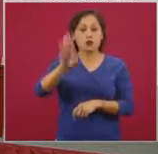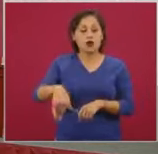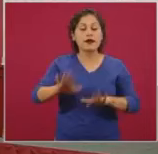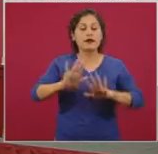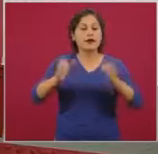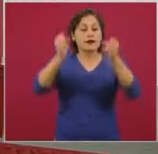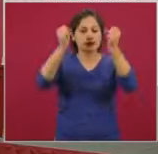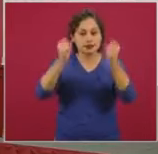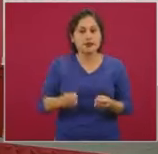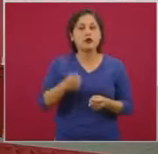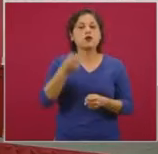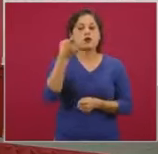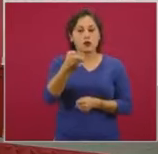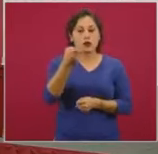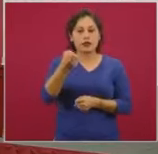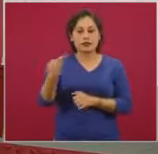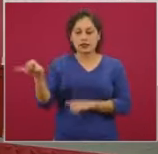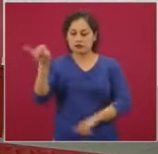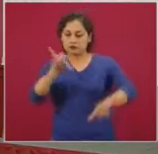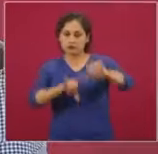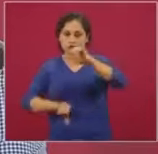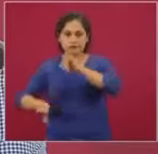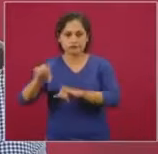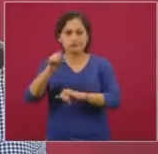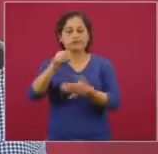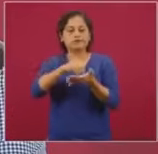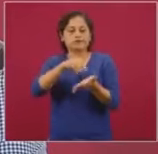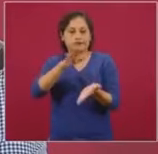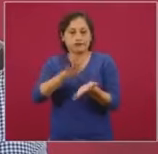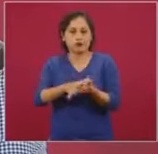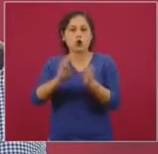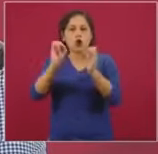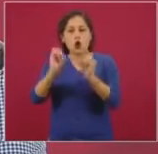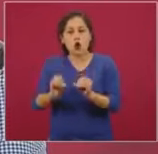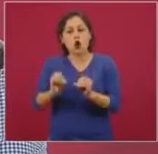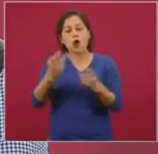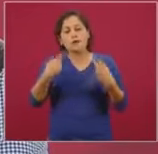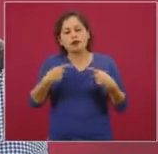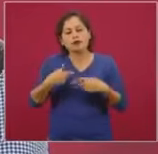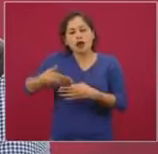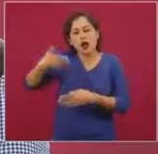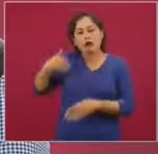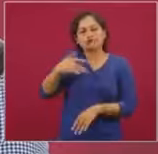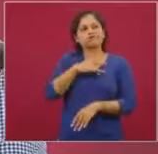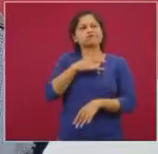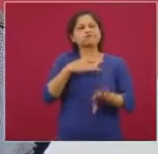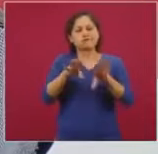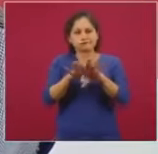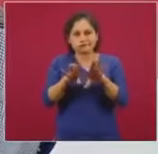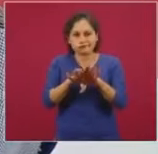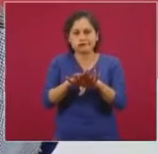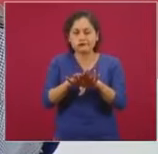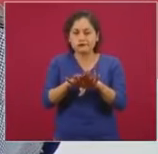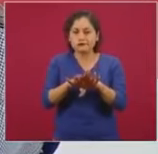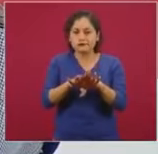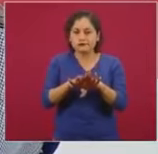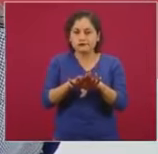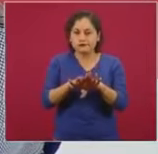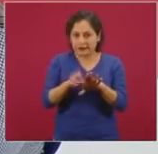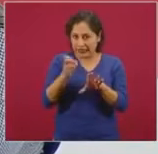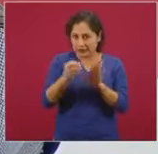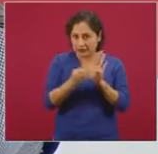laboratorio o dictaminadas por Asociación Clínica Epidemiológica, sino también de una vez consideramos aquellas que